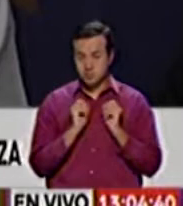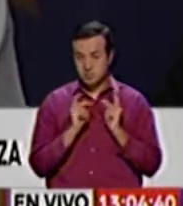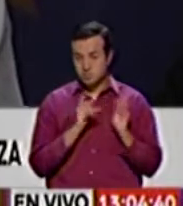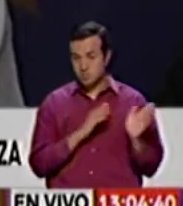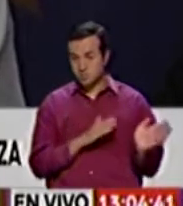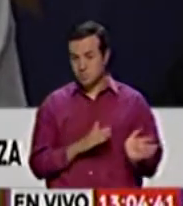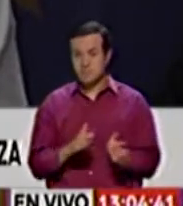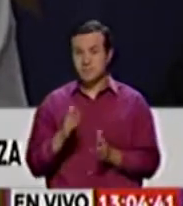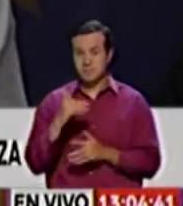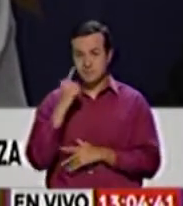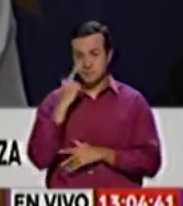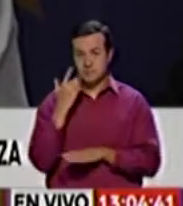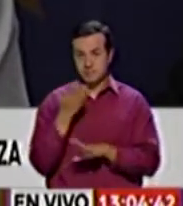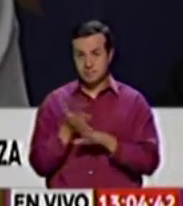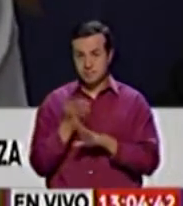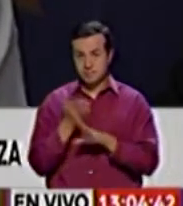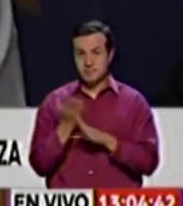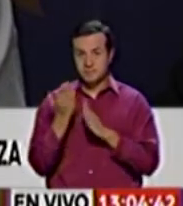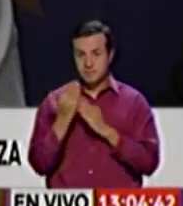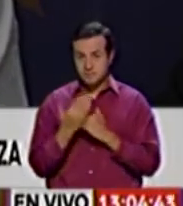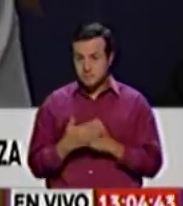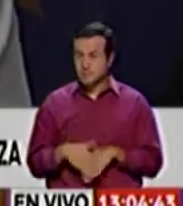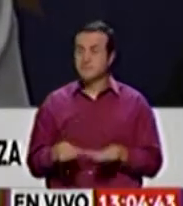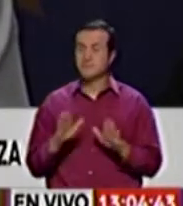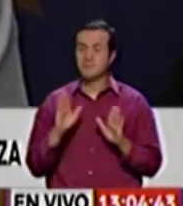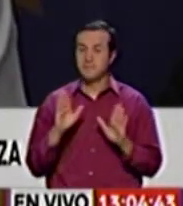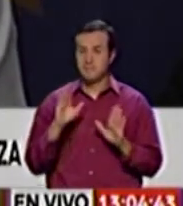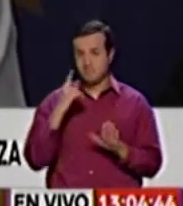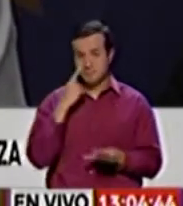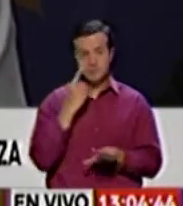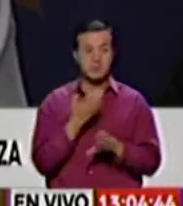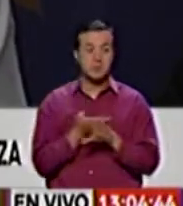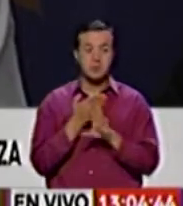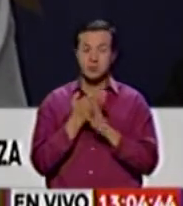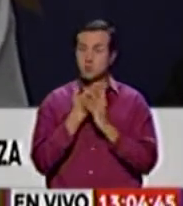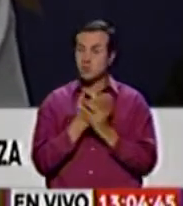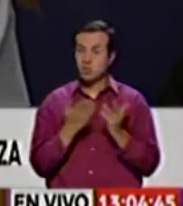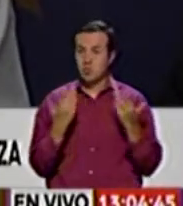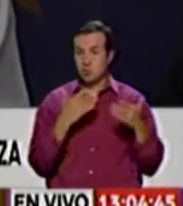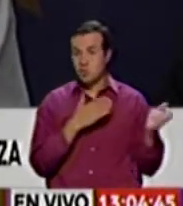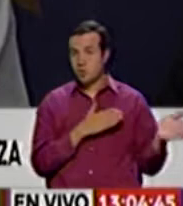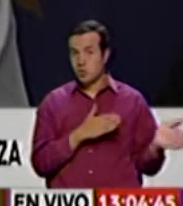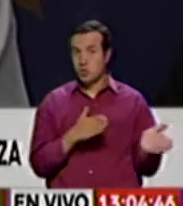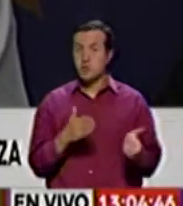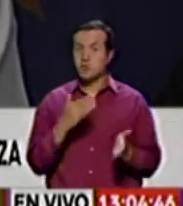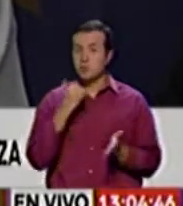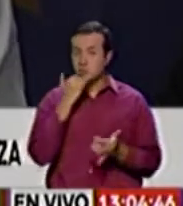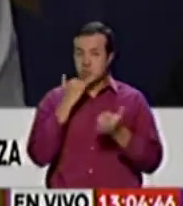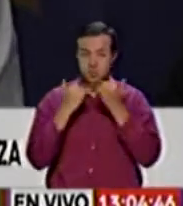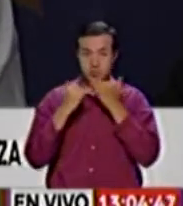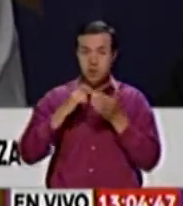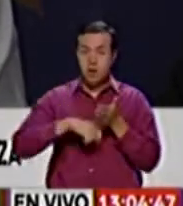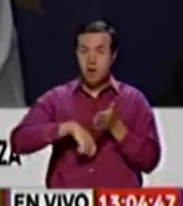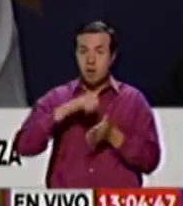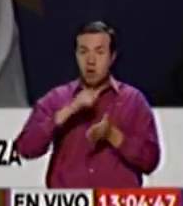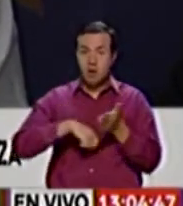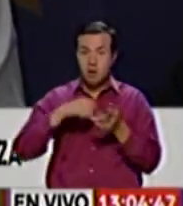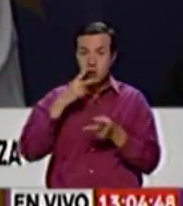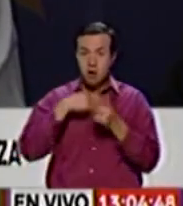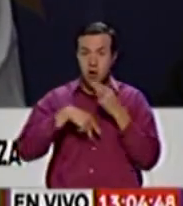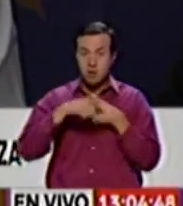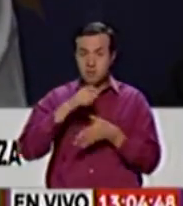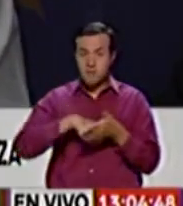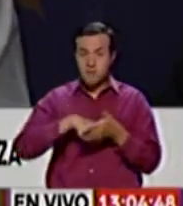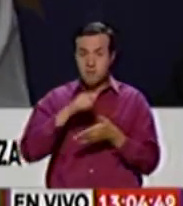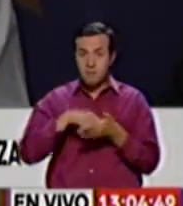Vamos a demostrar el delito de concusión, vamos a demostrar el delito de falsificación de firma y